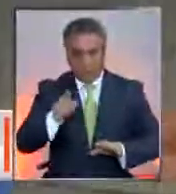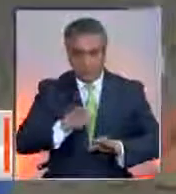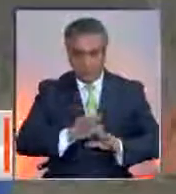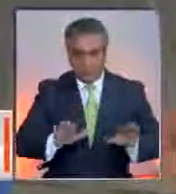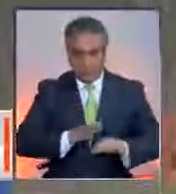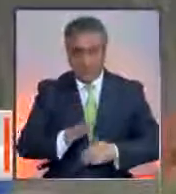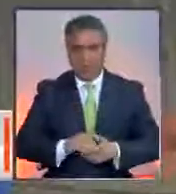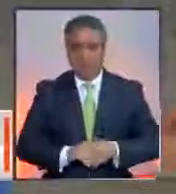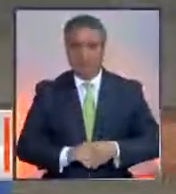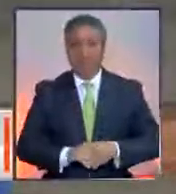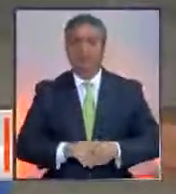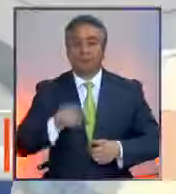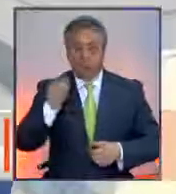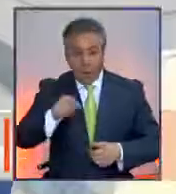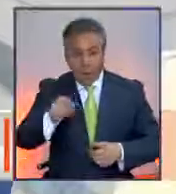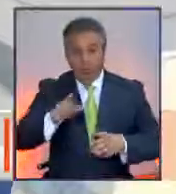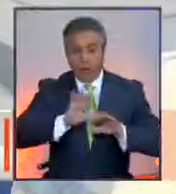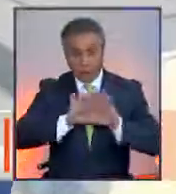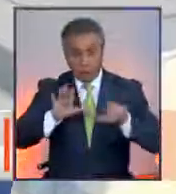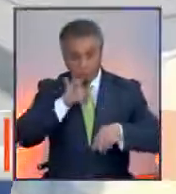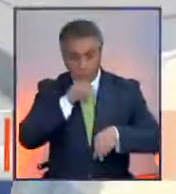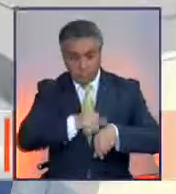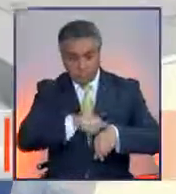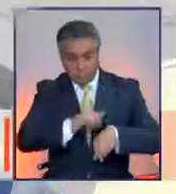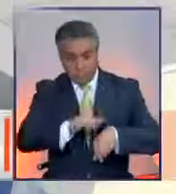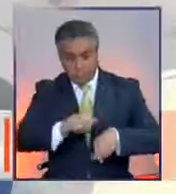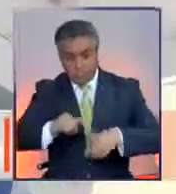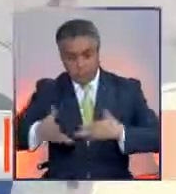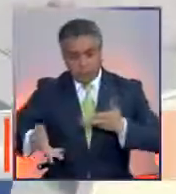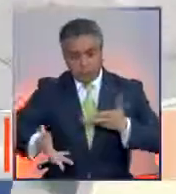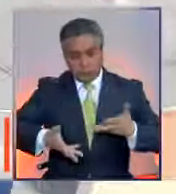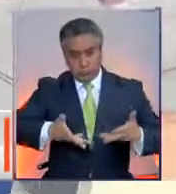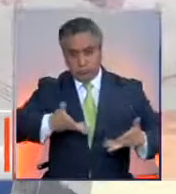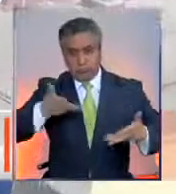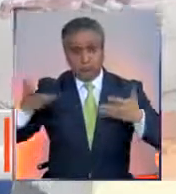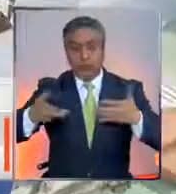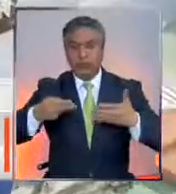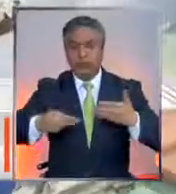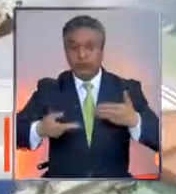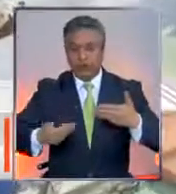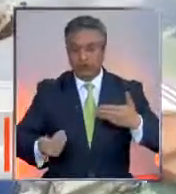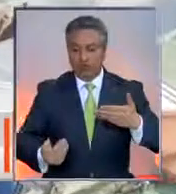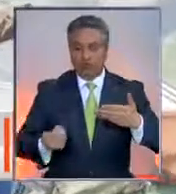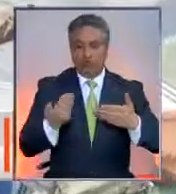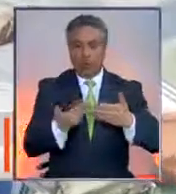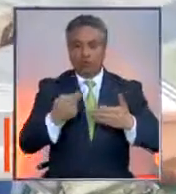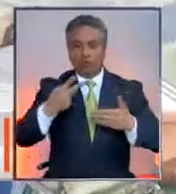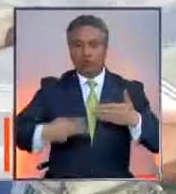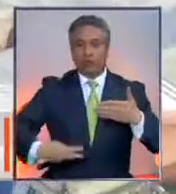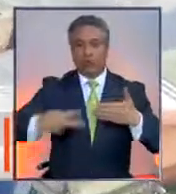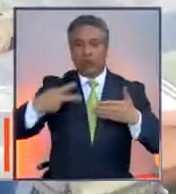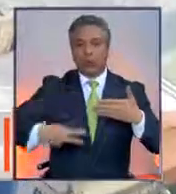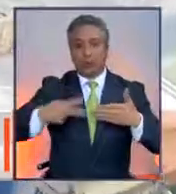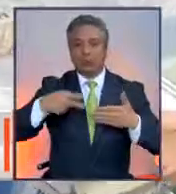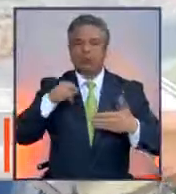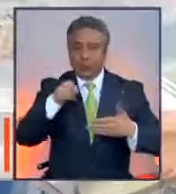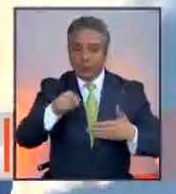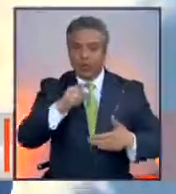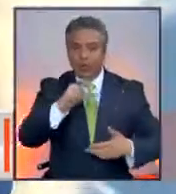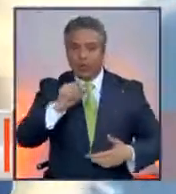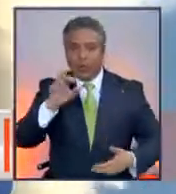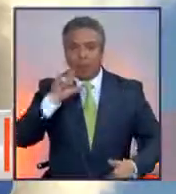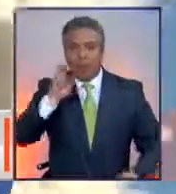Cuidado. Minutos más tarde, el humo salía de la farmacia e invadía el segundo piso del inmueble. Ahí, donde funcionaba la Corporación Municipal